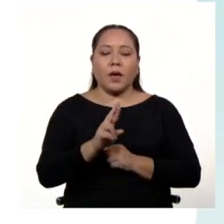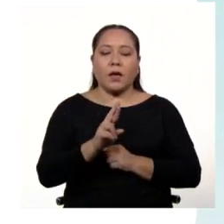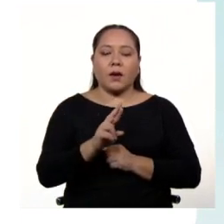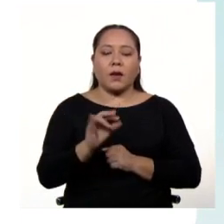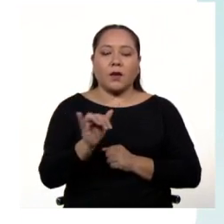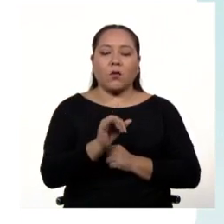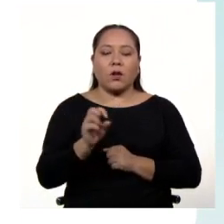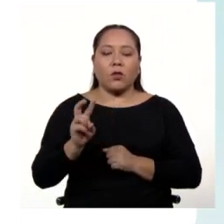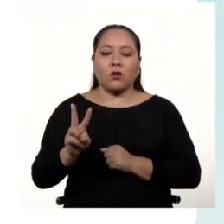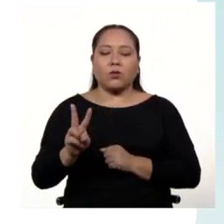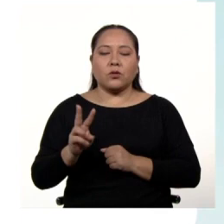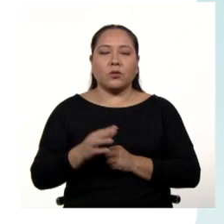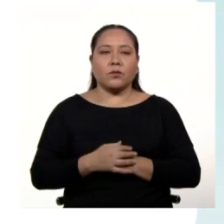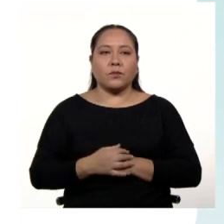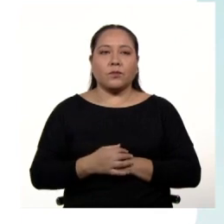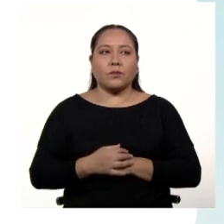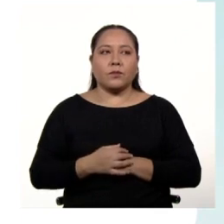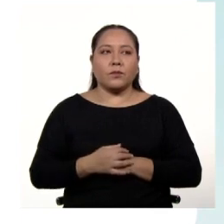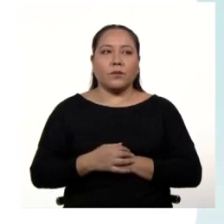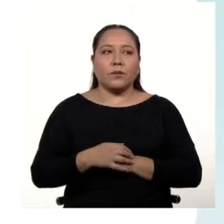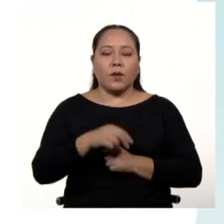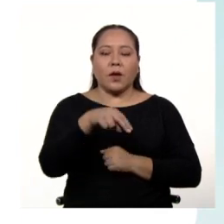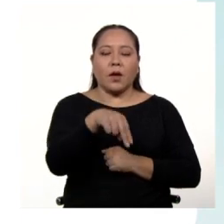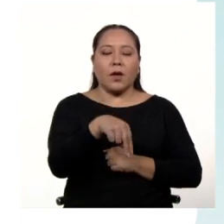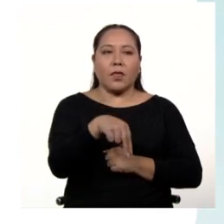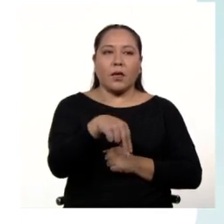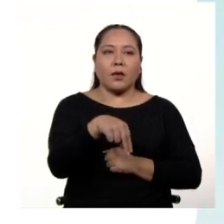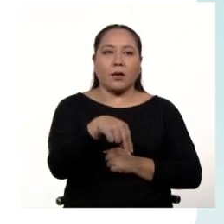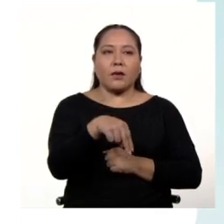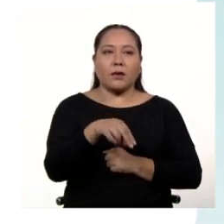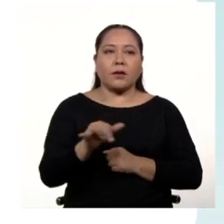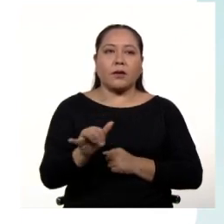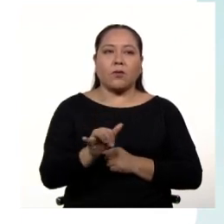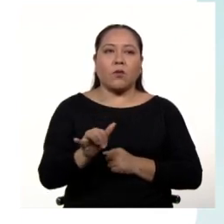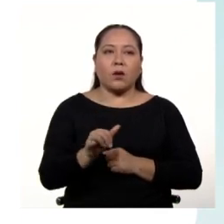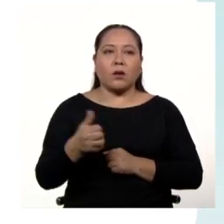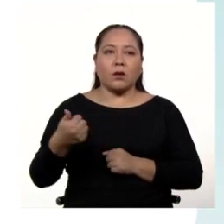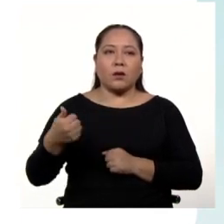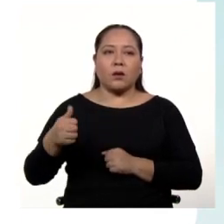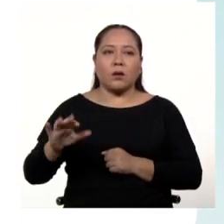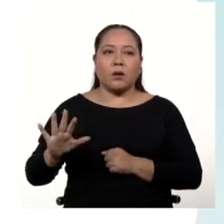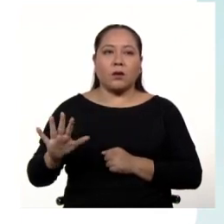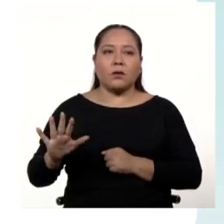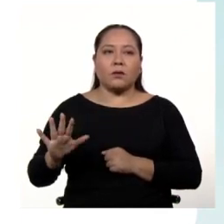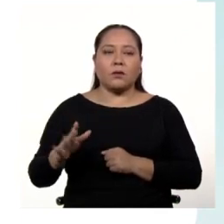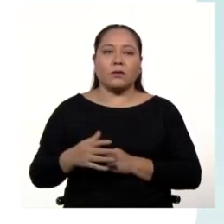es 2. El número de términos n es 15.